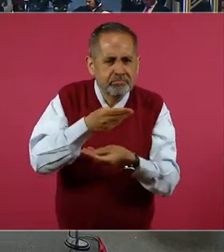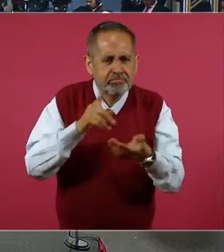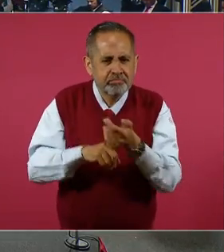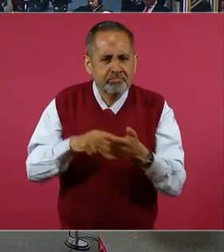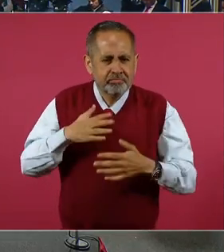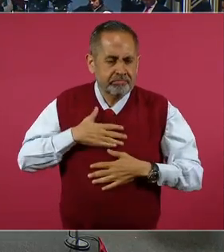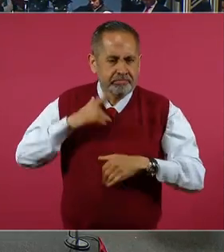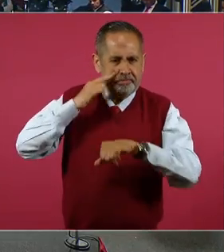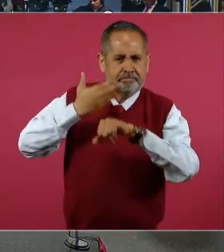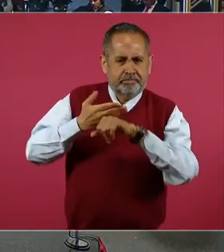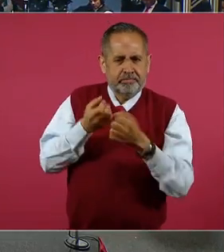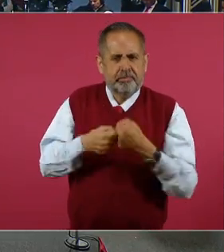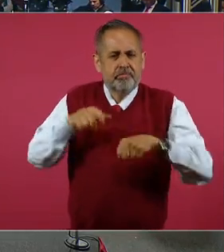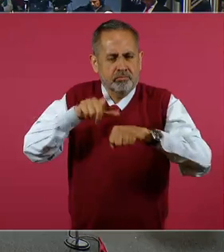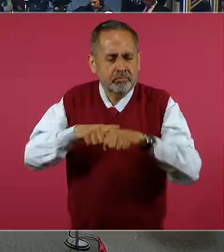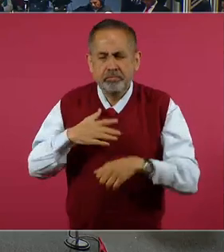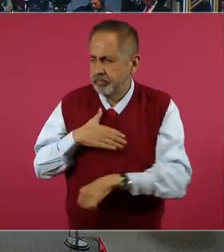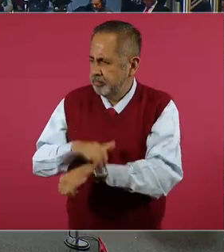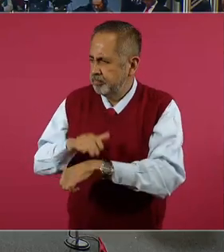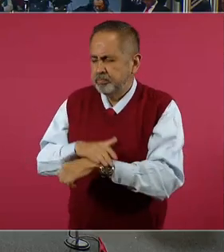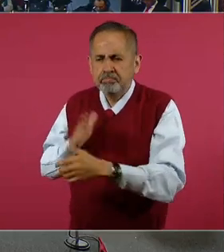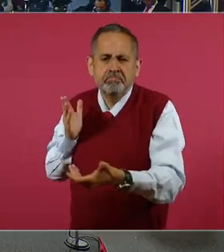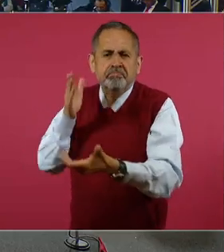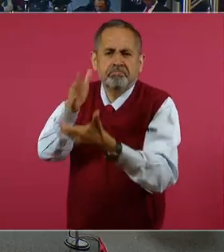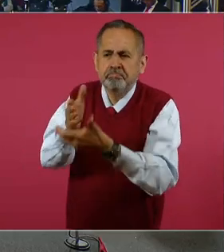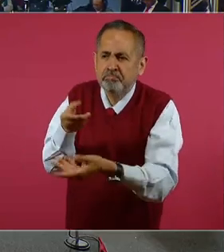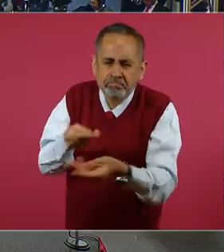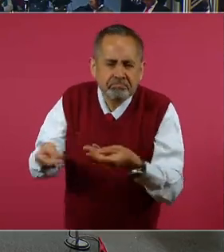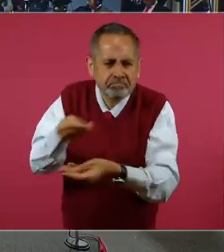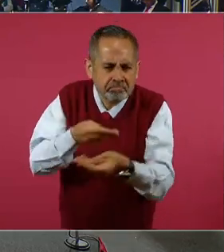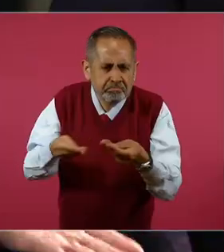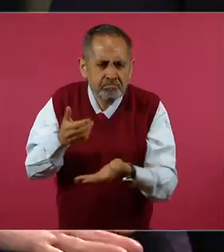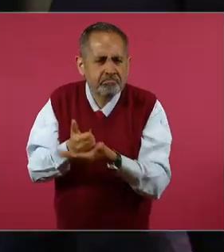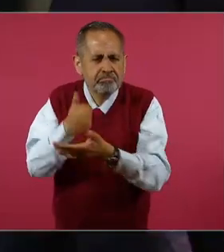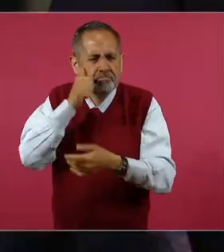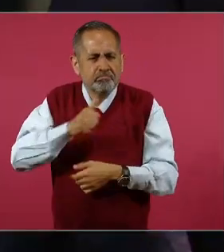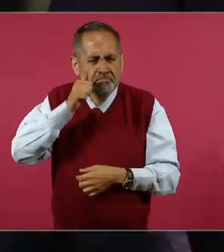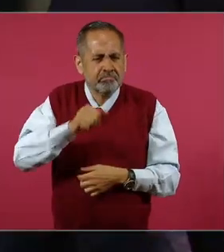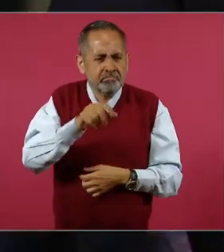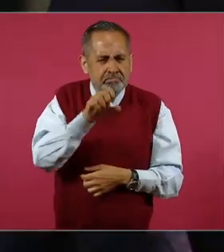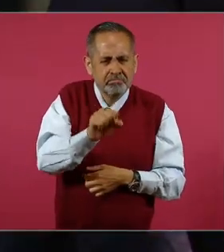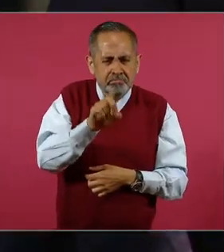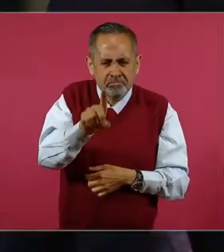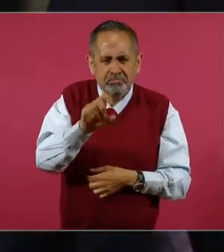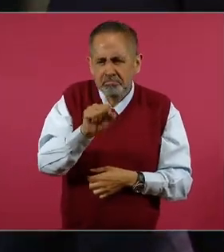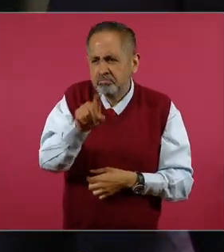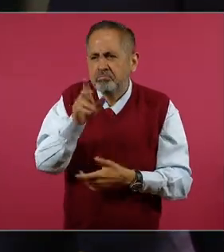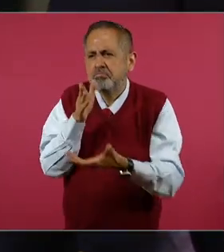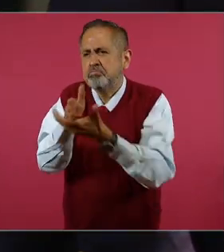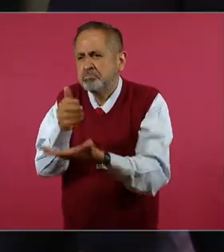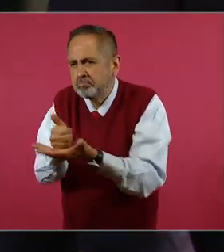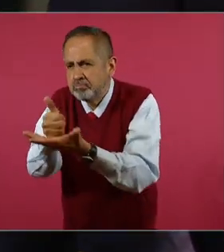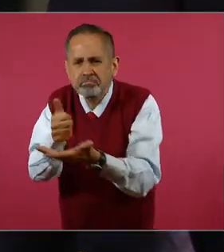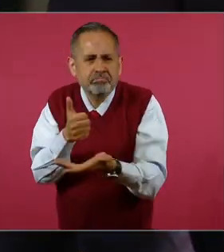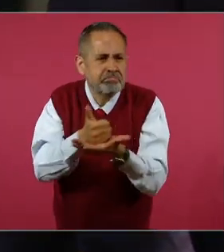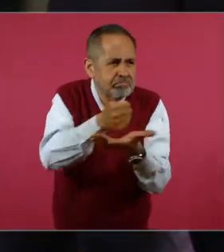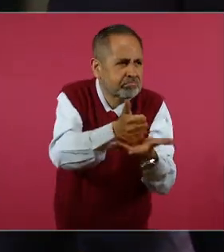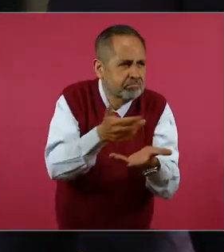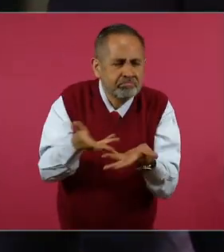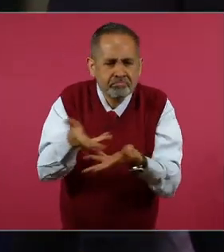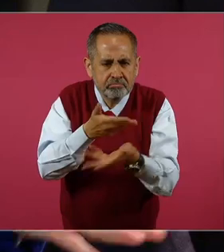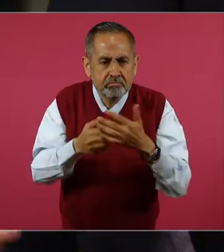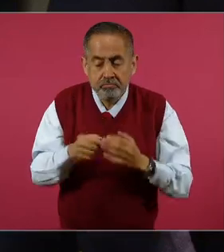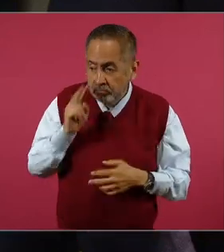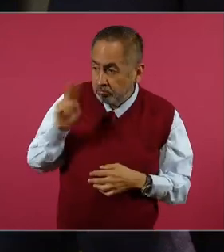de la responsabilidad social, con un amigo íbamos todos los fines de semana a hacer tequios. Y me tocó verla